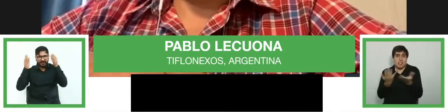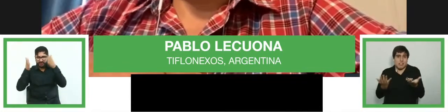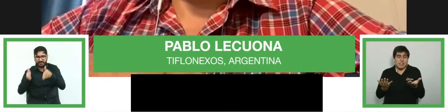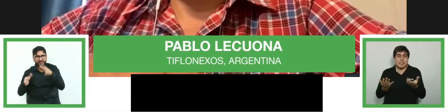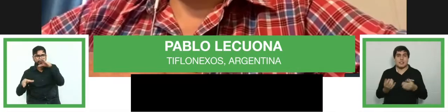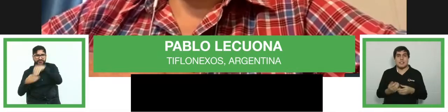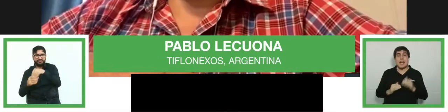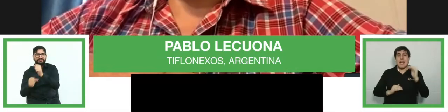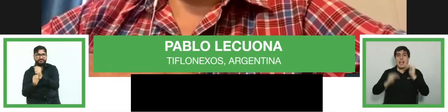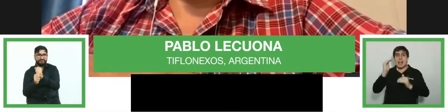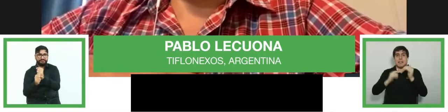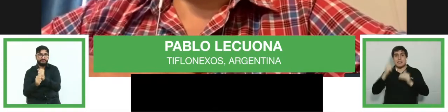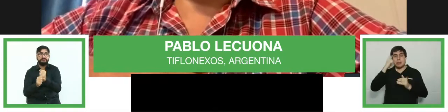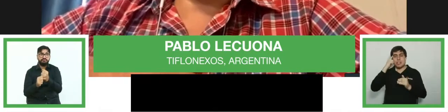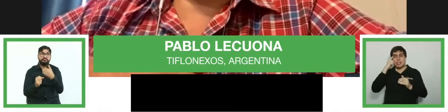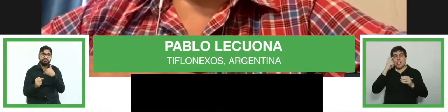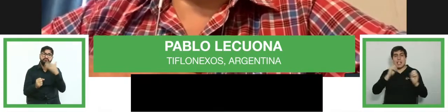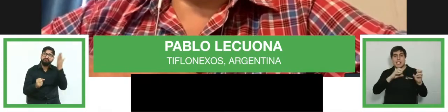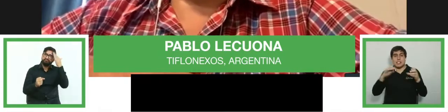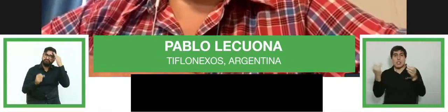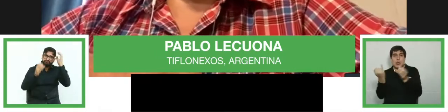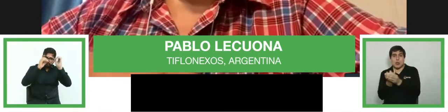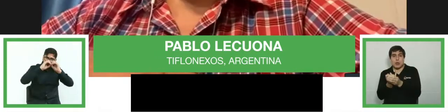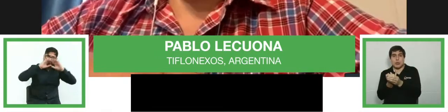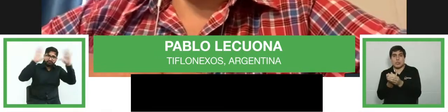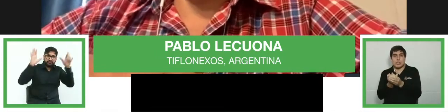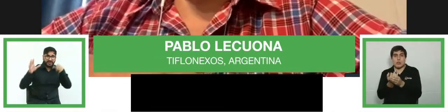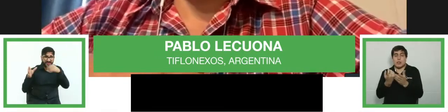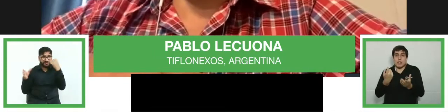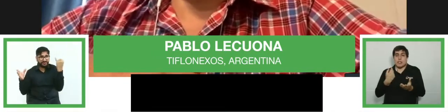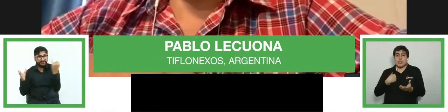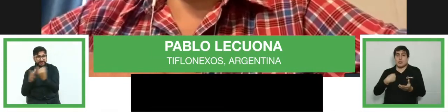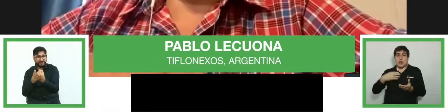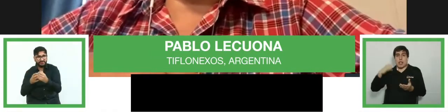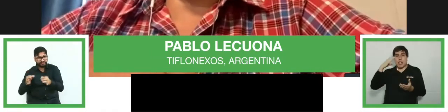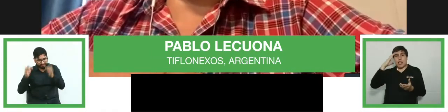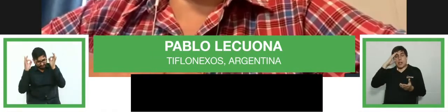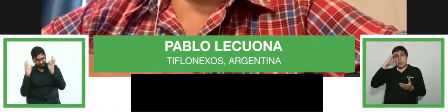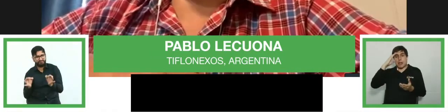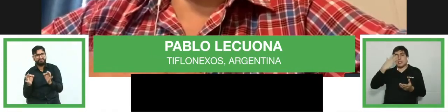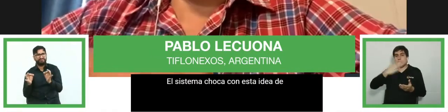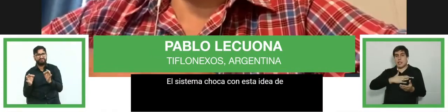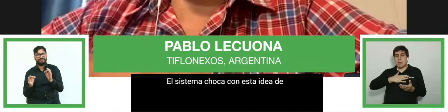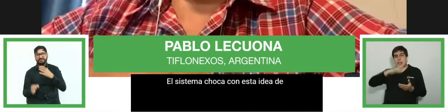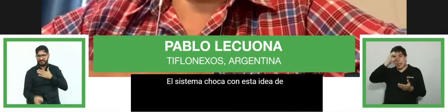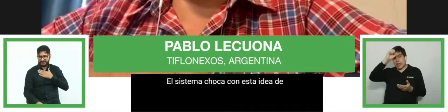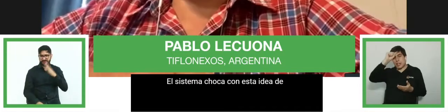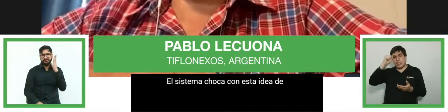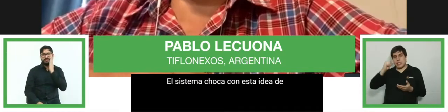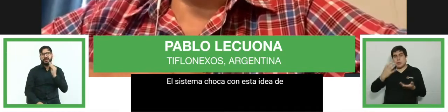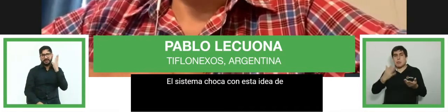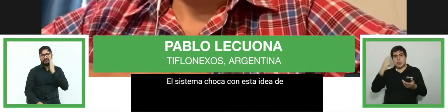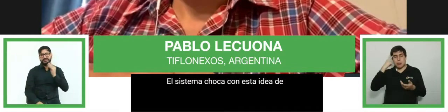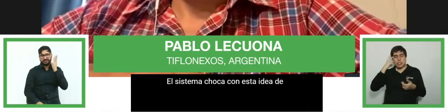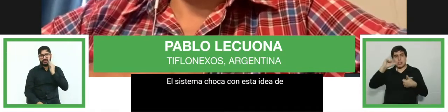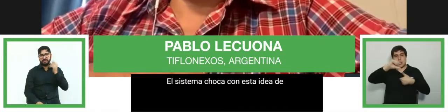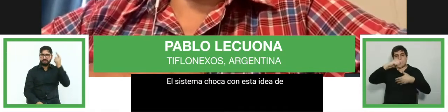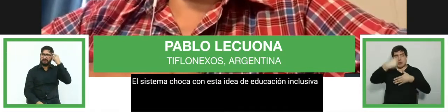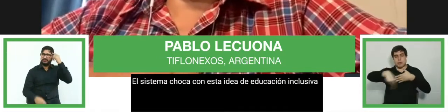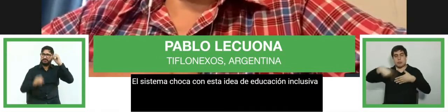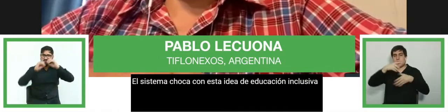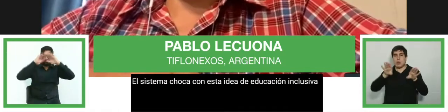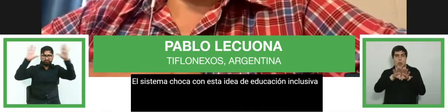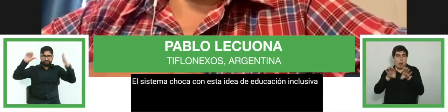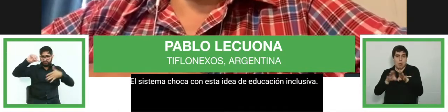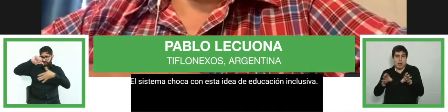veces se piensa que la educación inclusiva, por lo menos yo hablo desde mi país, pero sé que en muchas partes de América Latina sucede esto, la